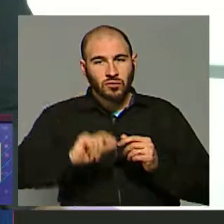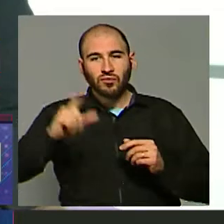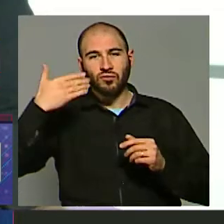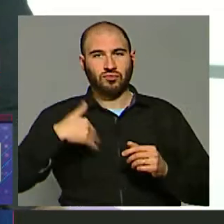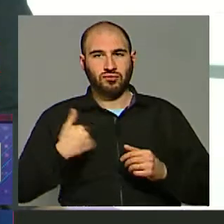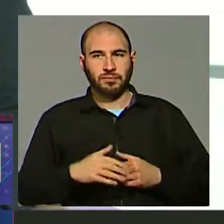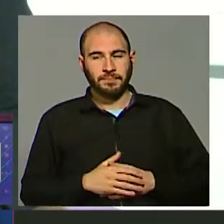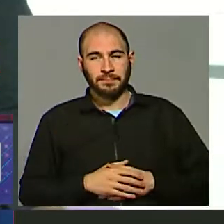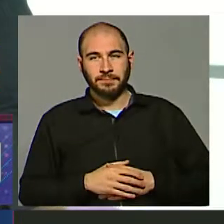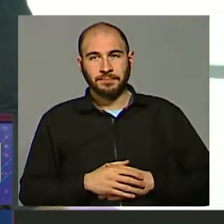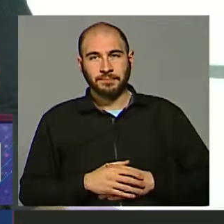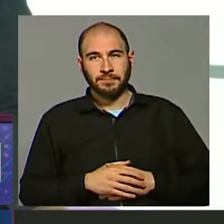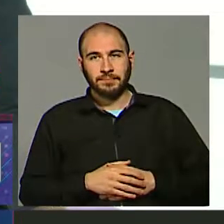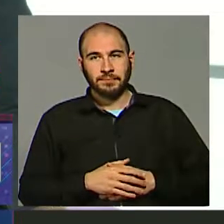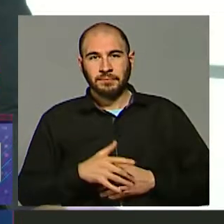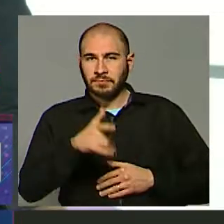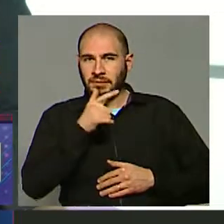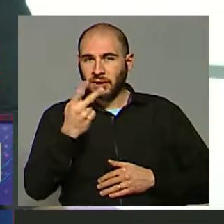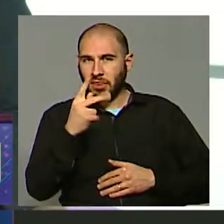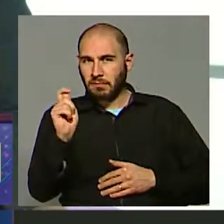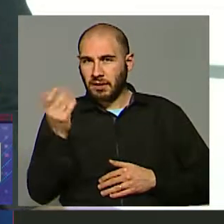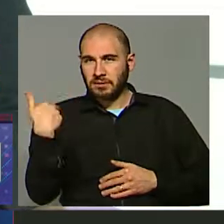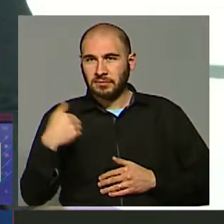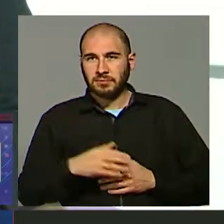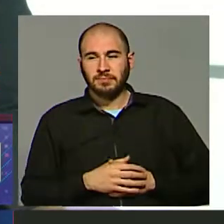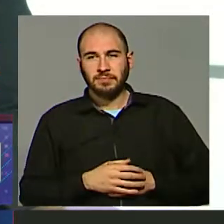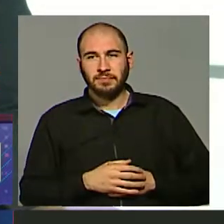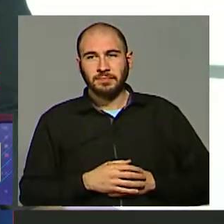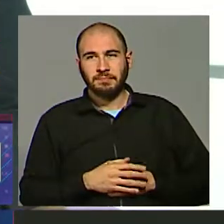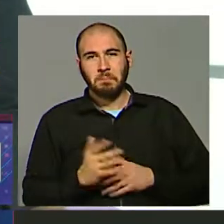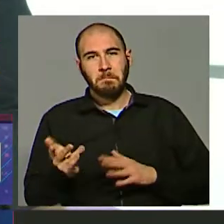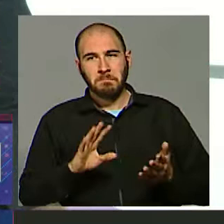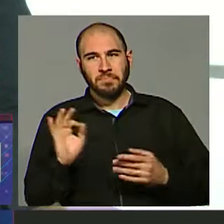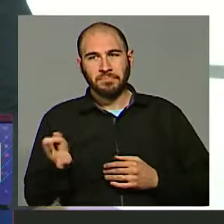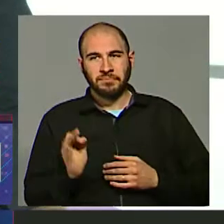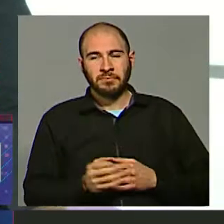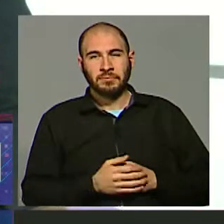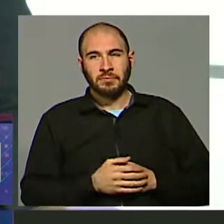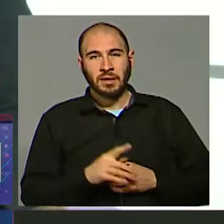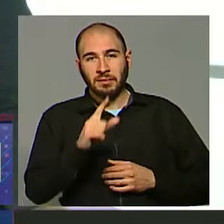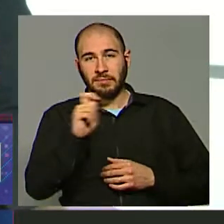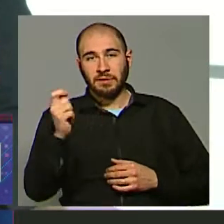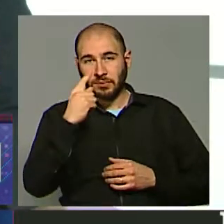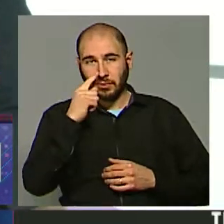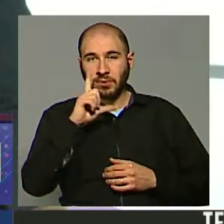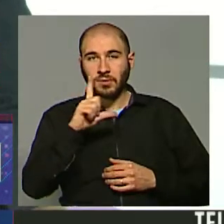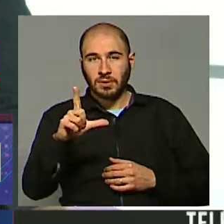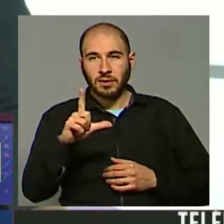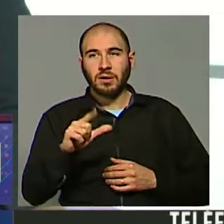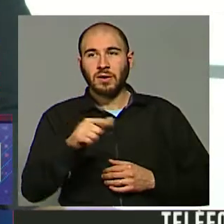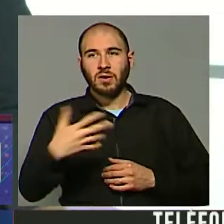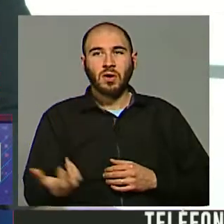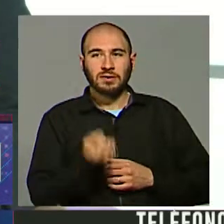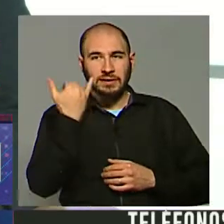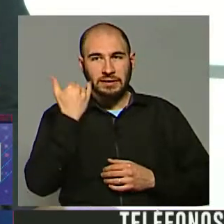Argentina, y era, yo diría, hace dos meses estimable que probablemente en el mes de junio o julio ya estuviéramos